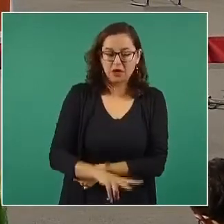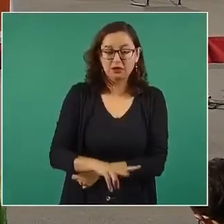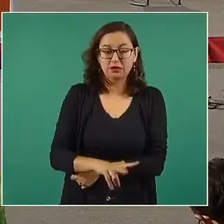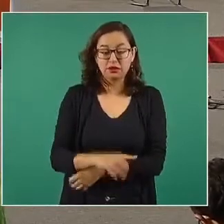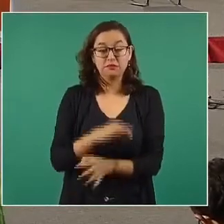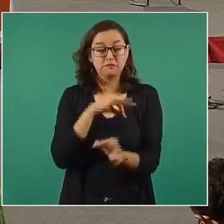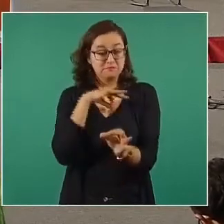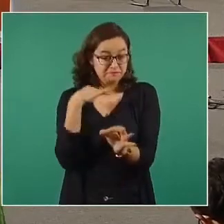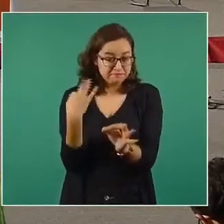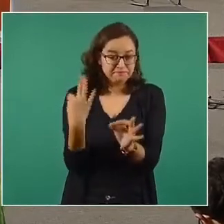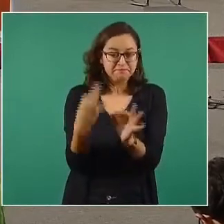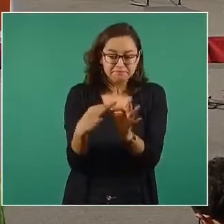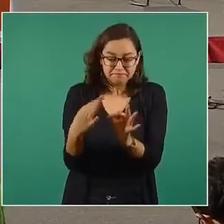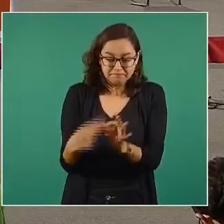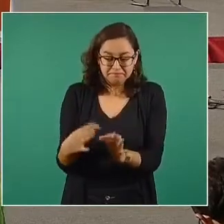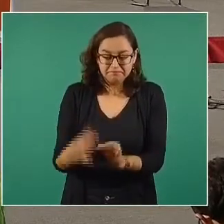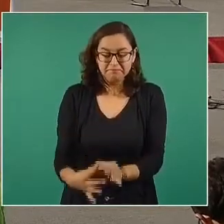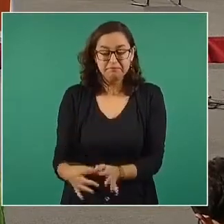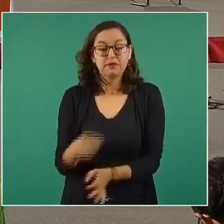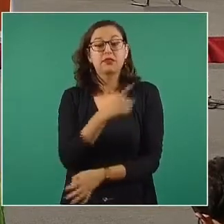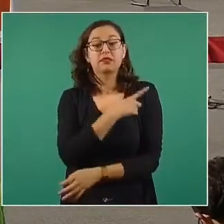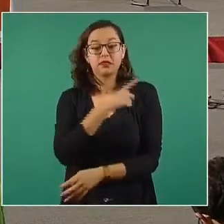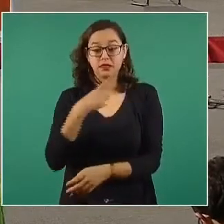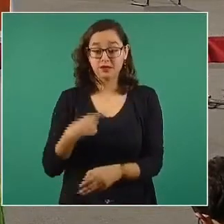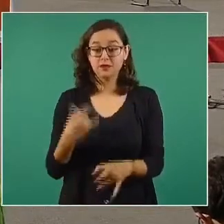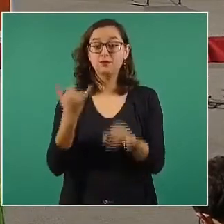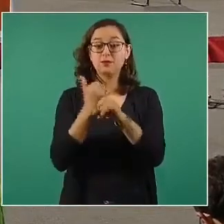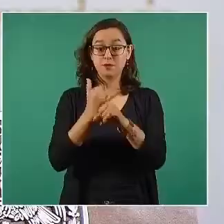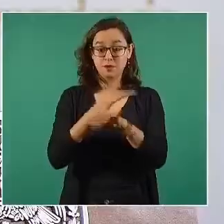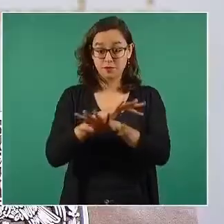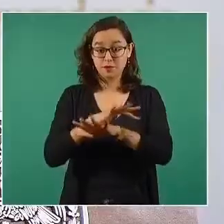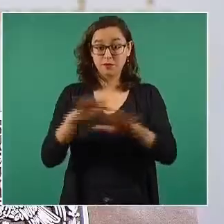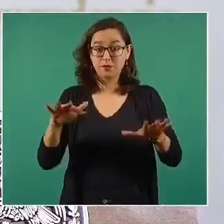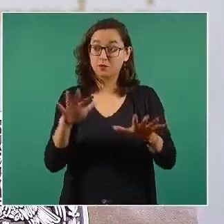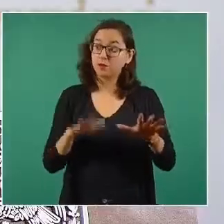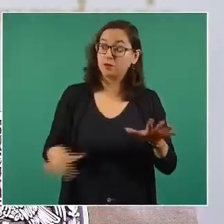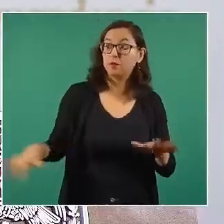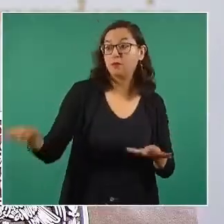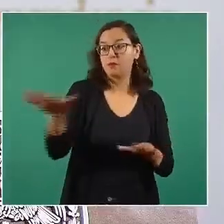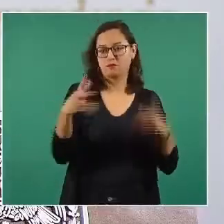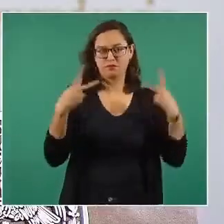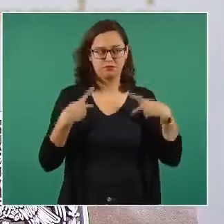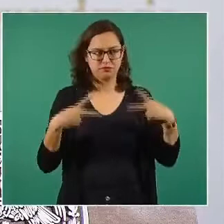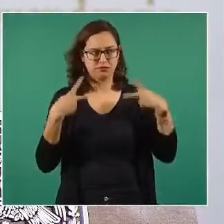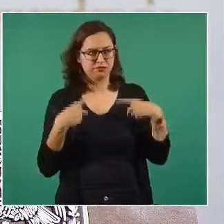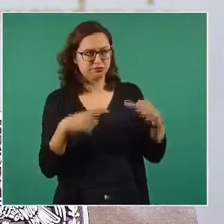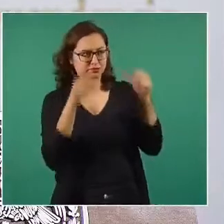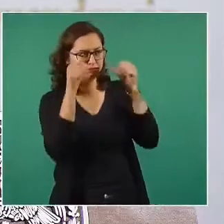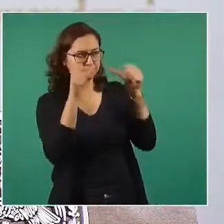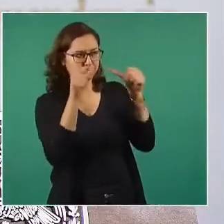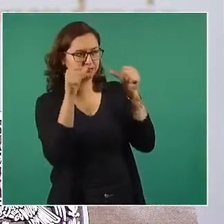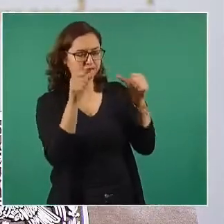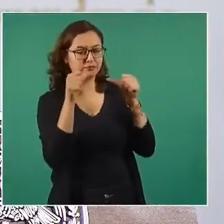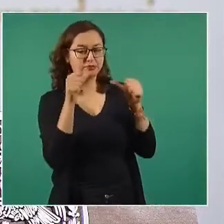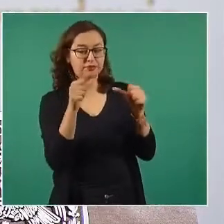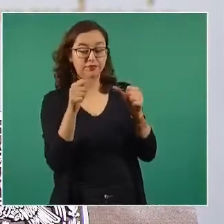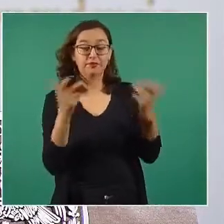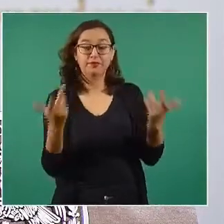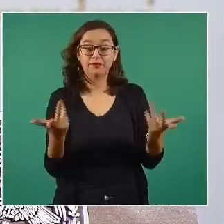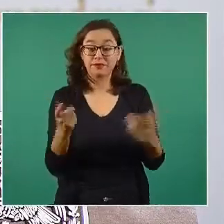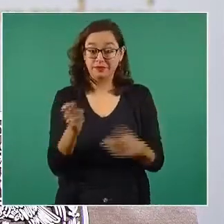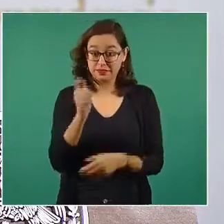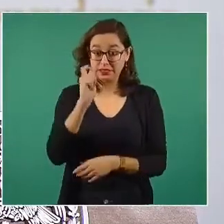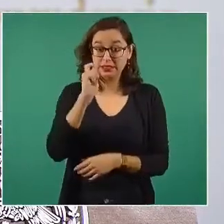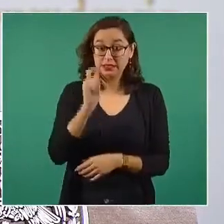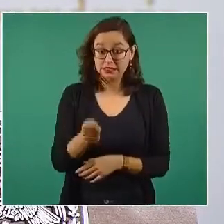y precisión en la tarea de informar y orientar a la llamada opinión pública. En una palabra, los hechos,